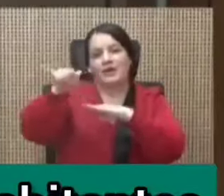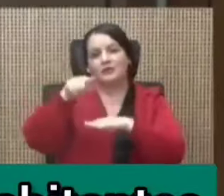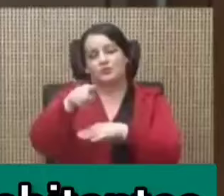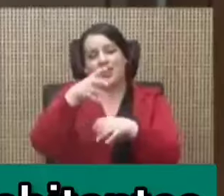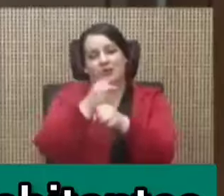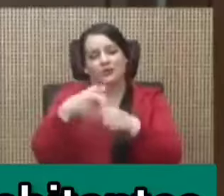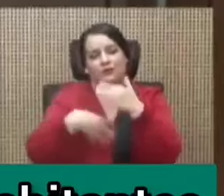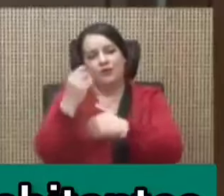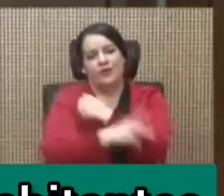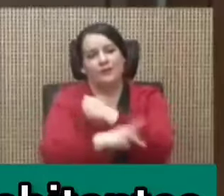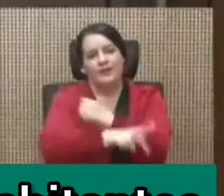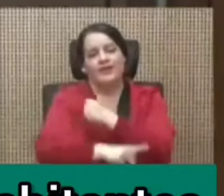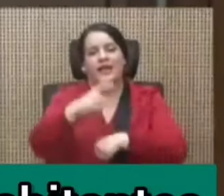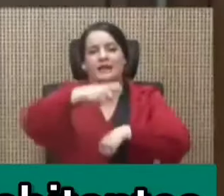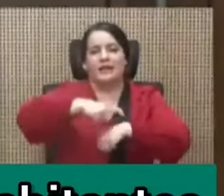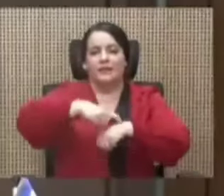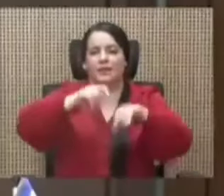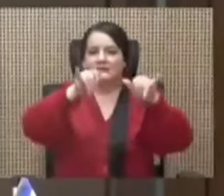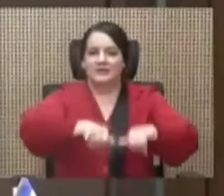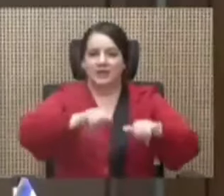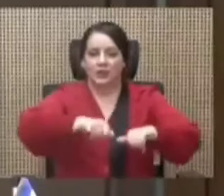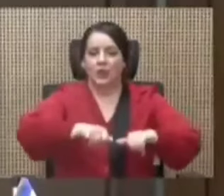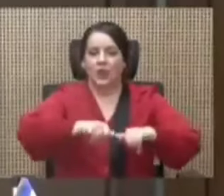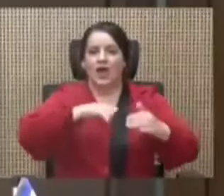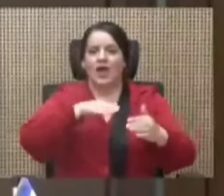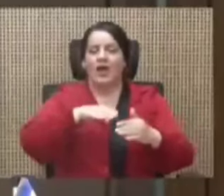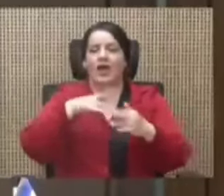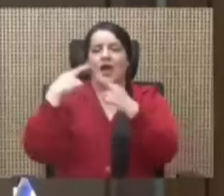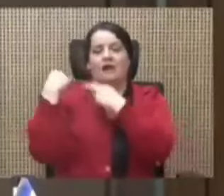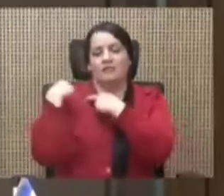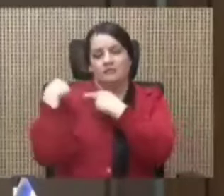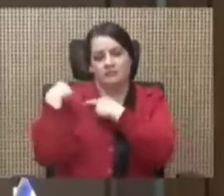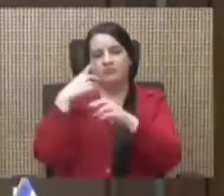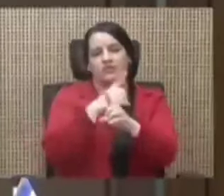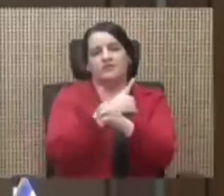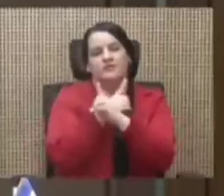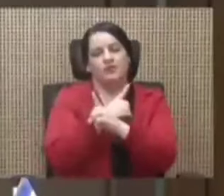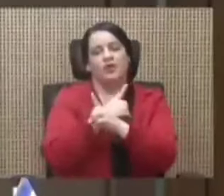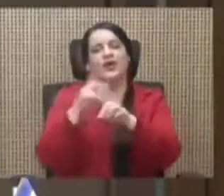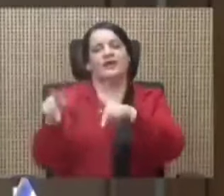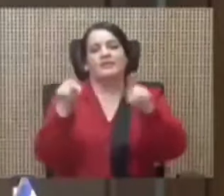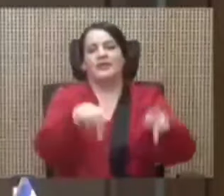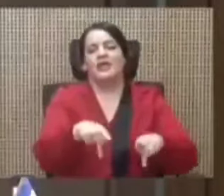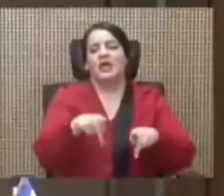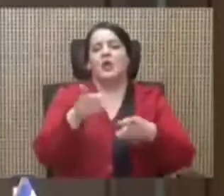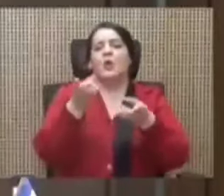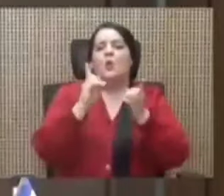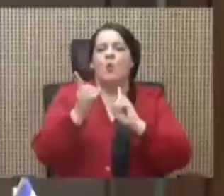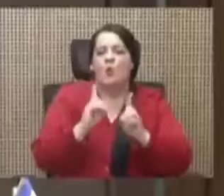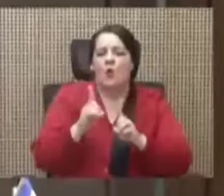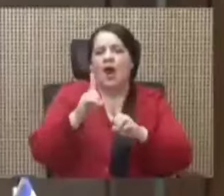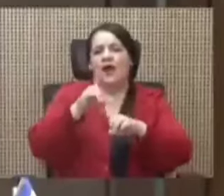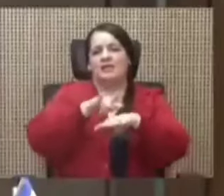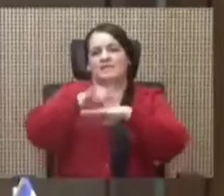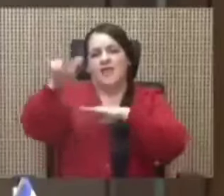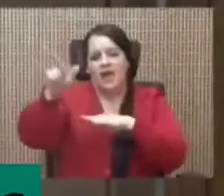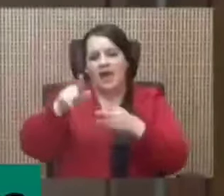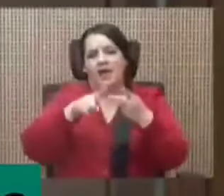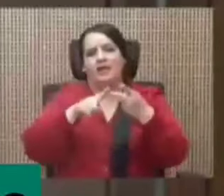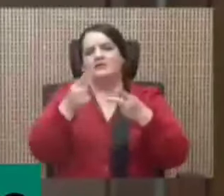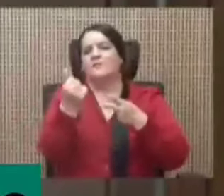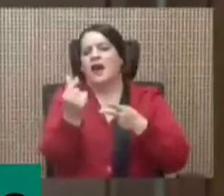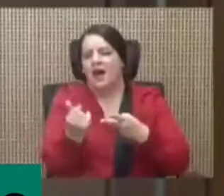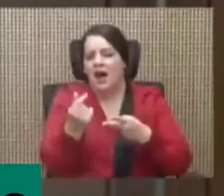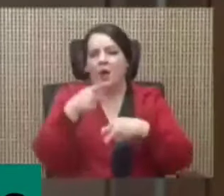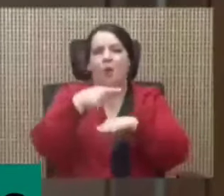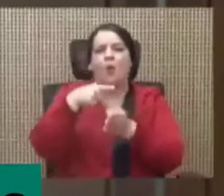tiempo que ha estado al frente de la Defensoría de los Habitantes, que nos detalle cuántos han sido, quiénes los han pagado, cuáles han sido los beneficios, por qué no